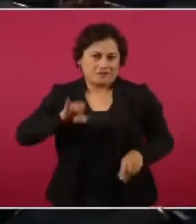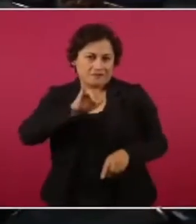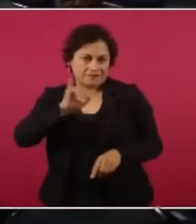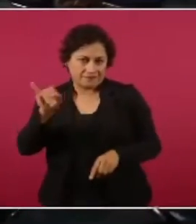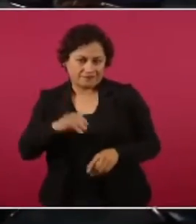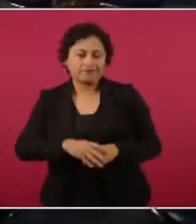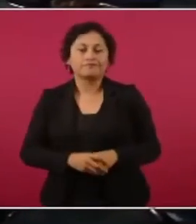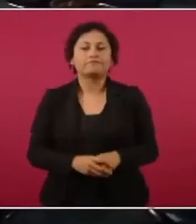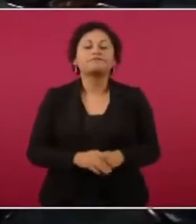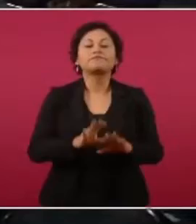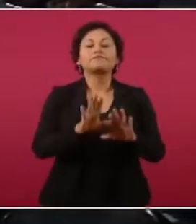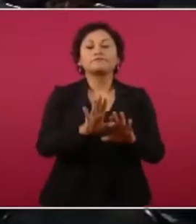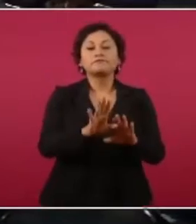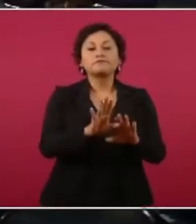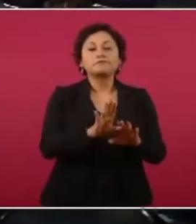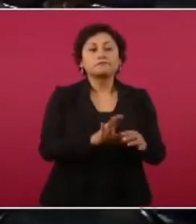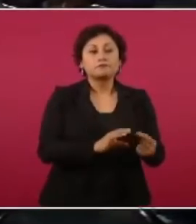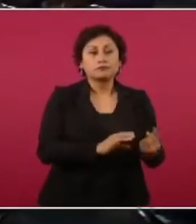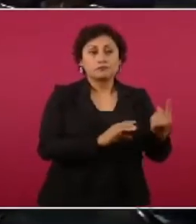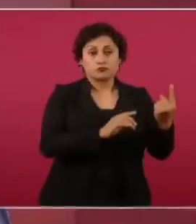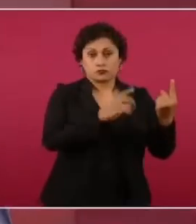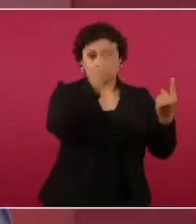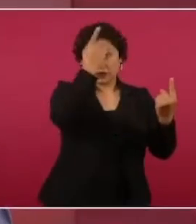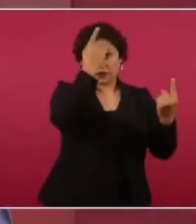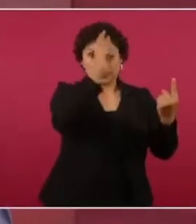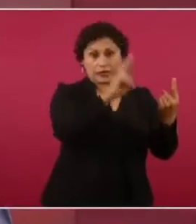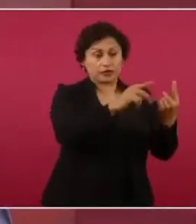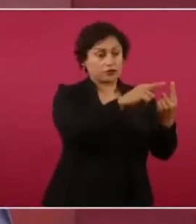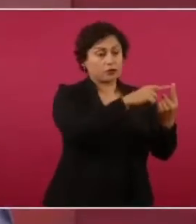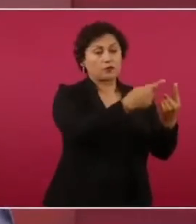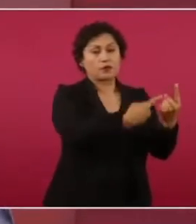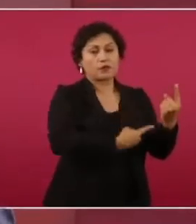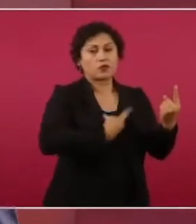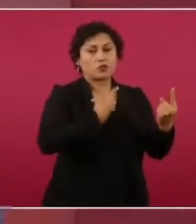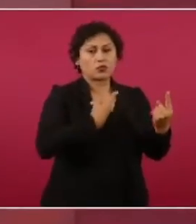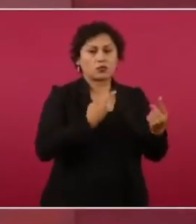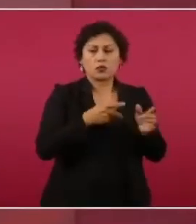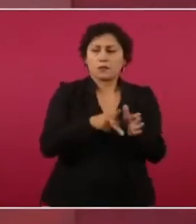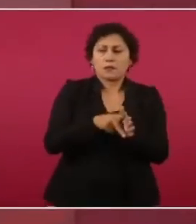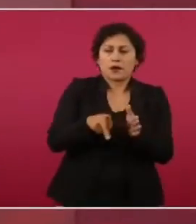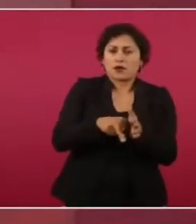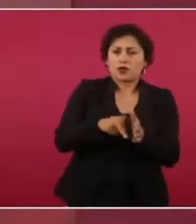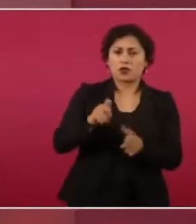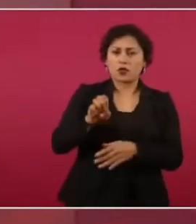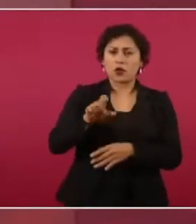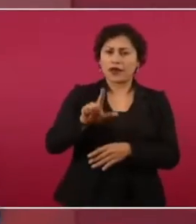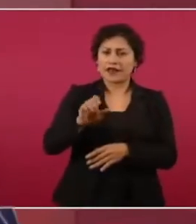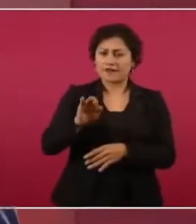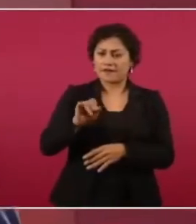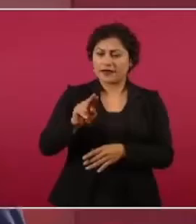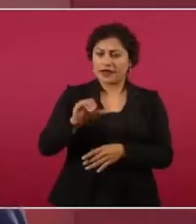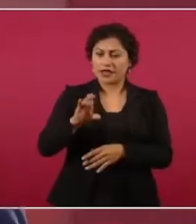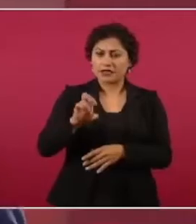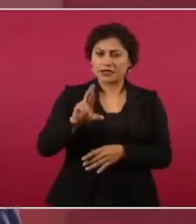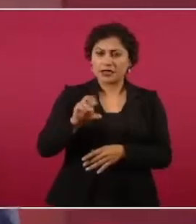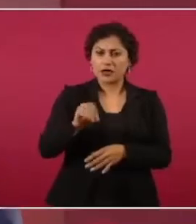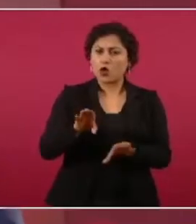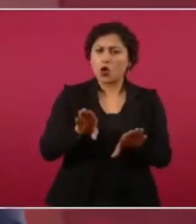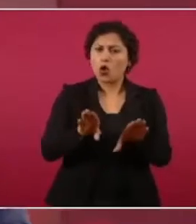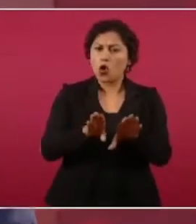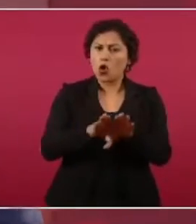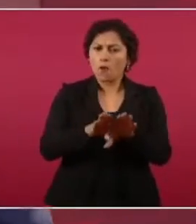Y uno de los directivos me dijo, ¿y cómo se porta el financiero? Porque tenían acuerdo. Le